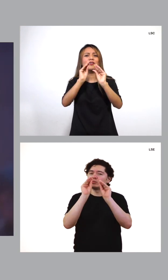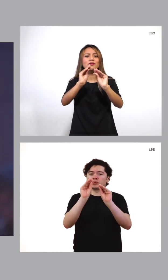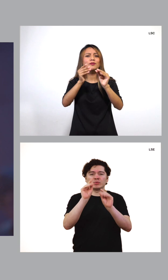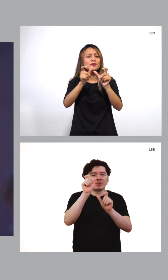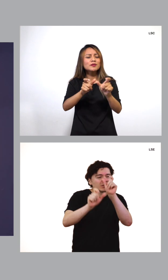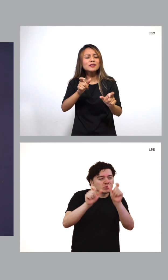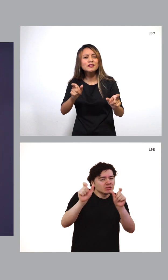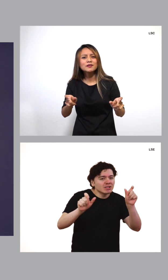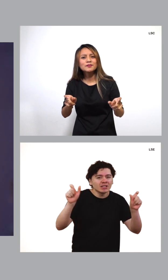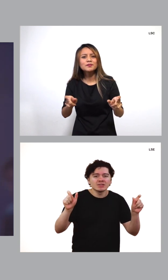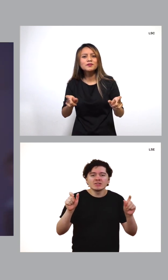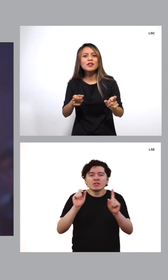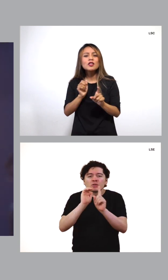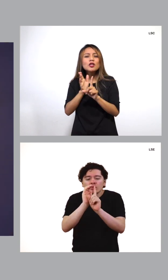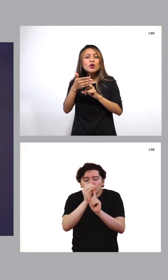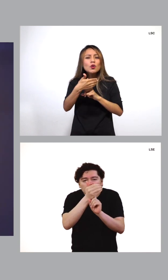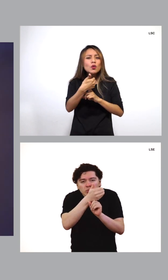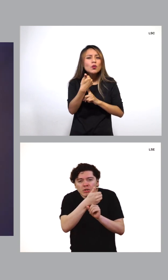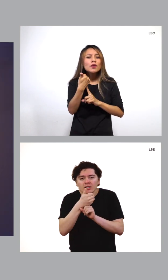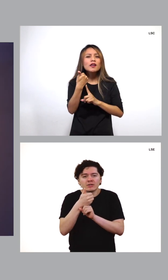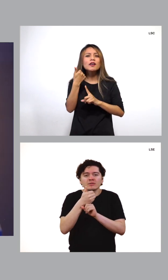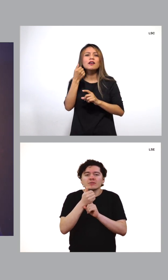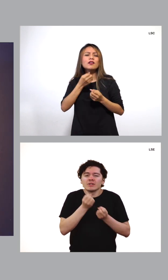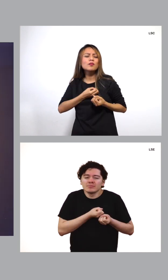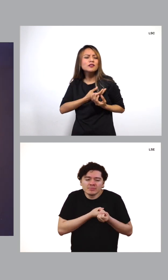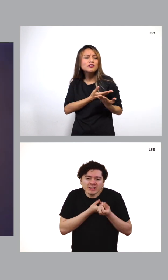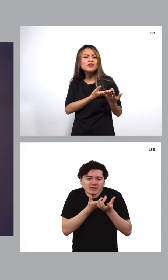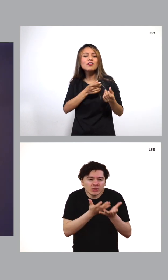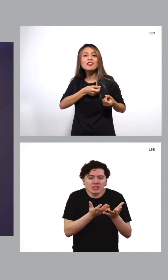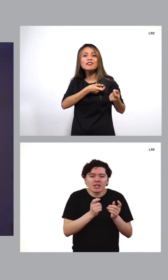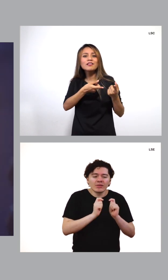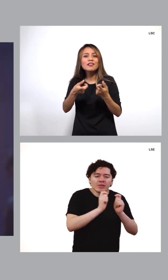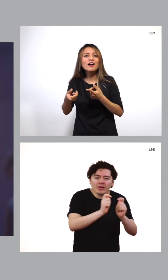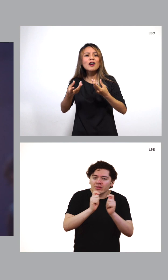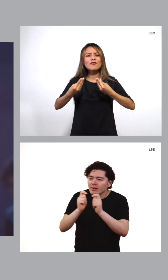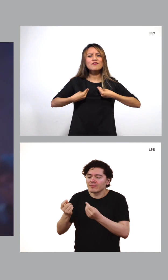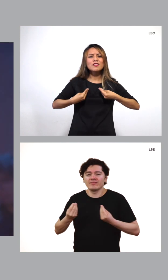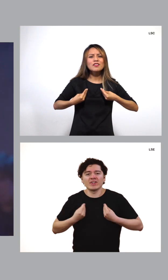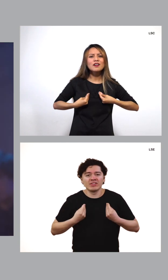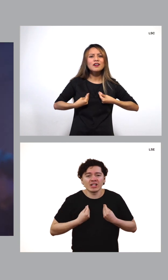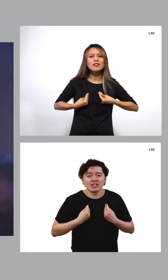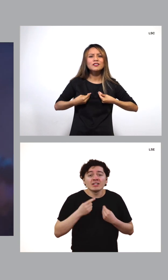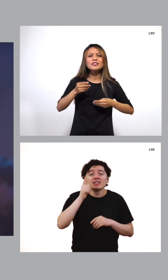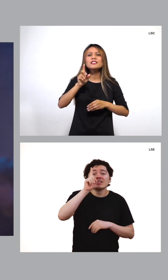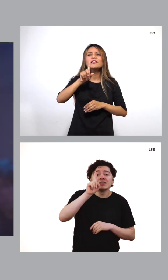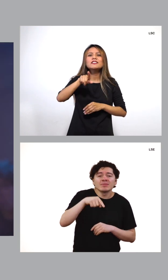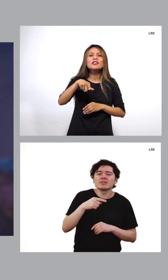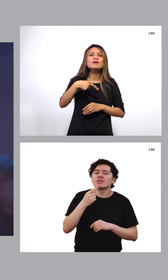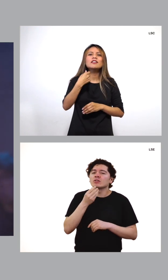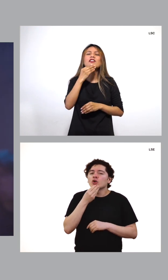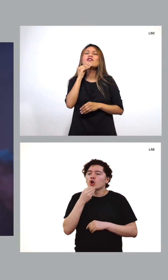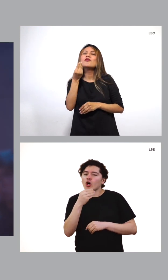amor y compasión. Él colma de bienes tu vida y te rejuvenece como a las